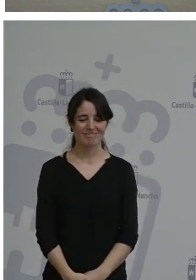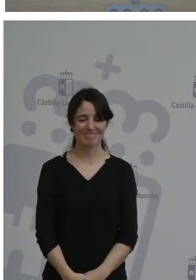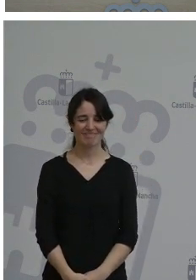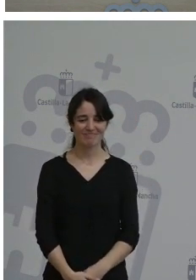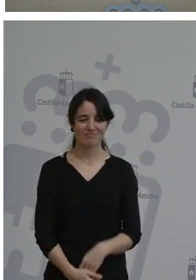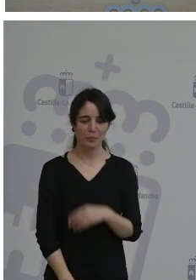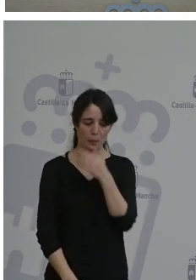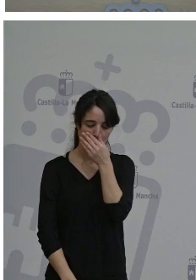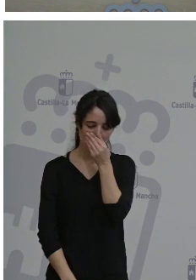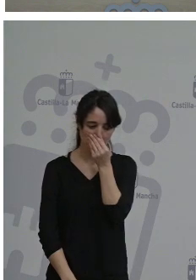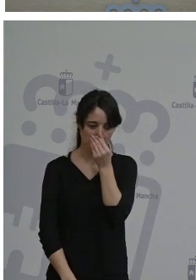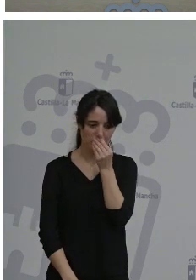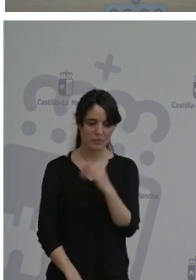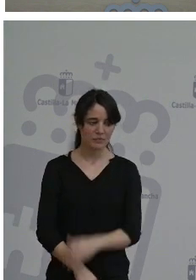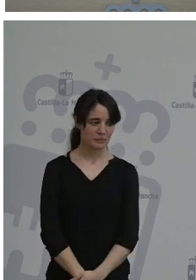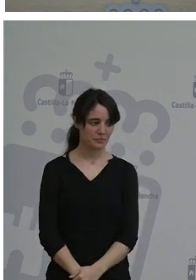¿Alguna duda o algo?